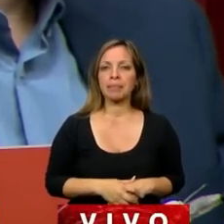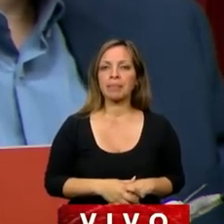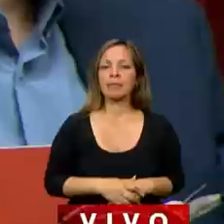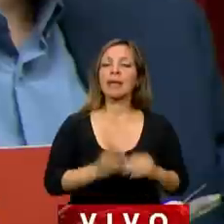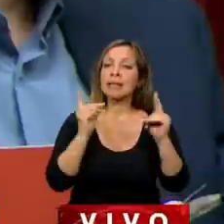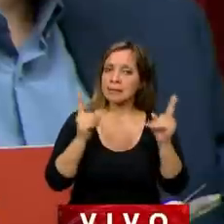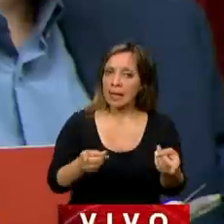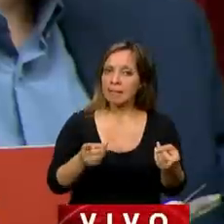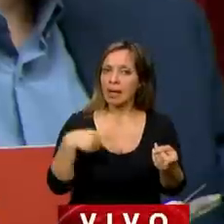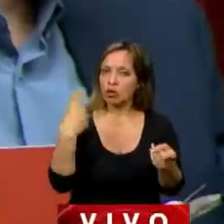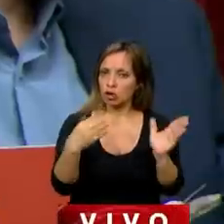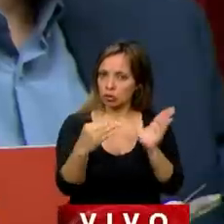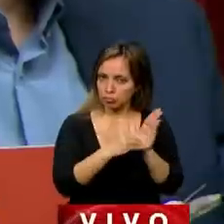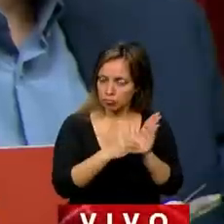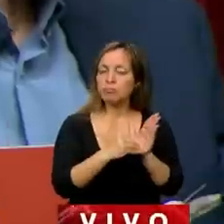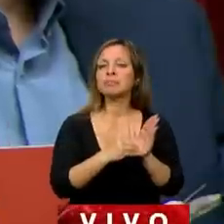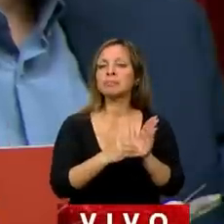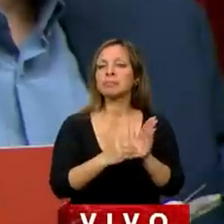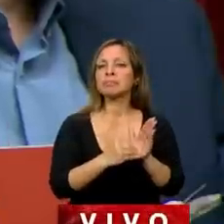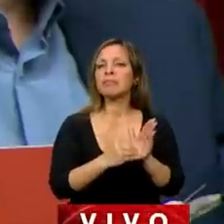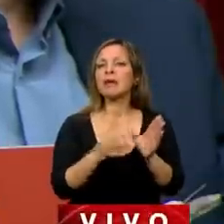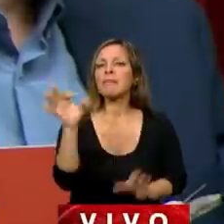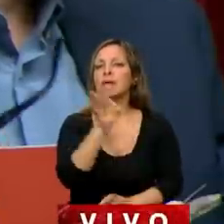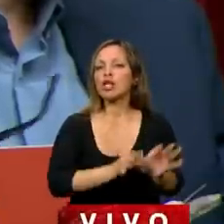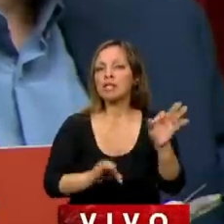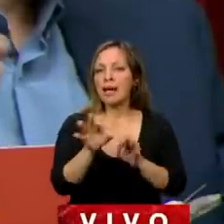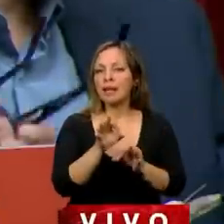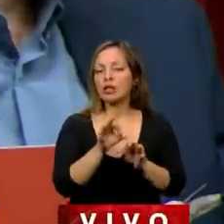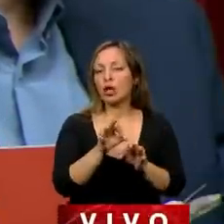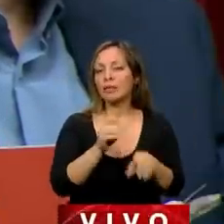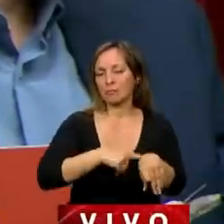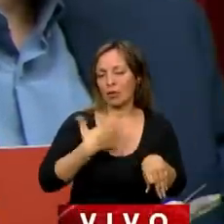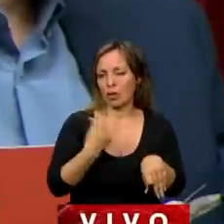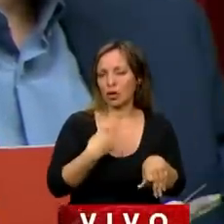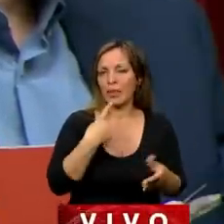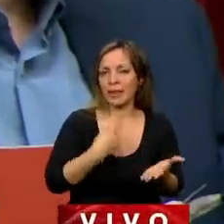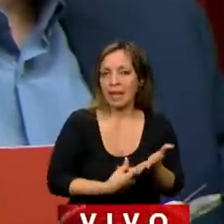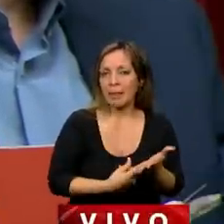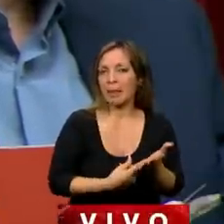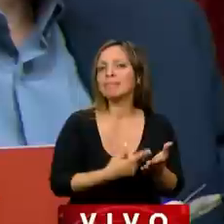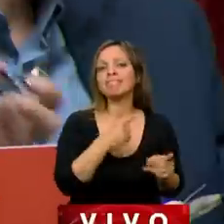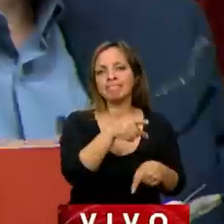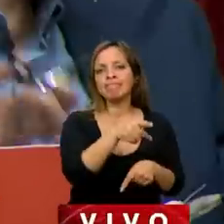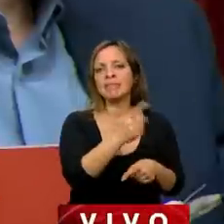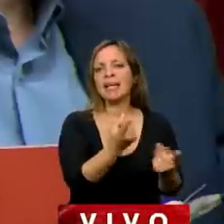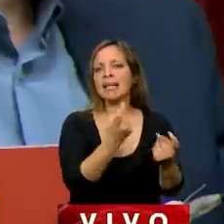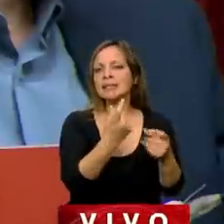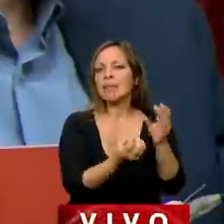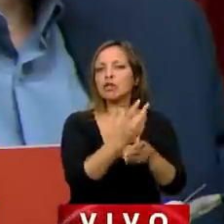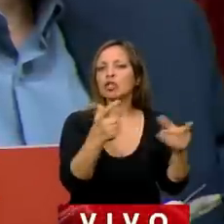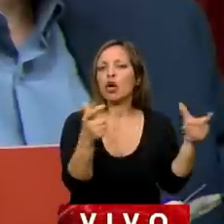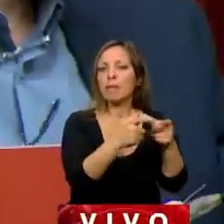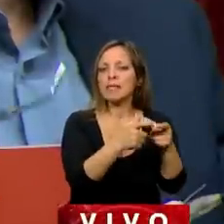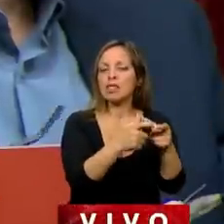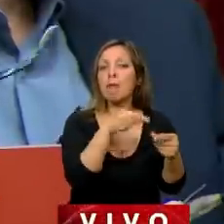también hacemos hincapié en nuestro proyecto, en nuestro dictamen, en la necesidad de una comisión que releve las